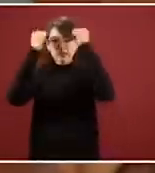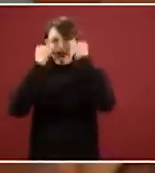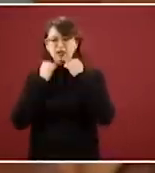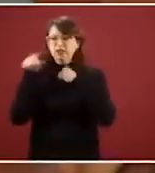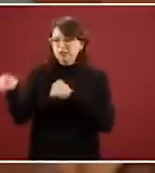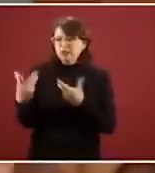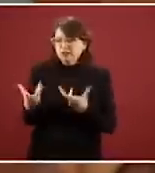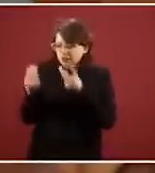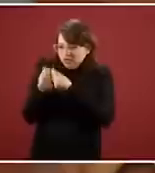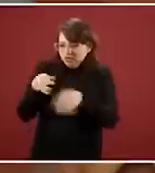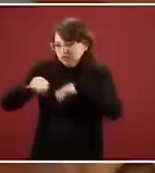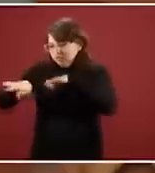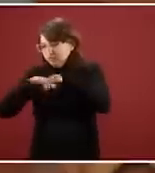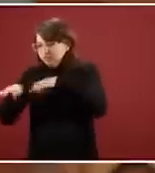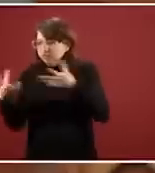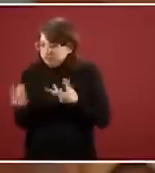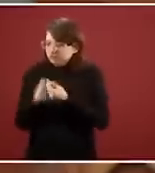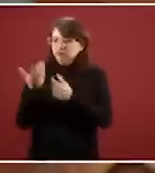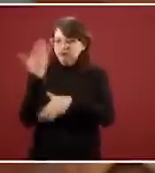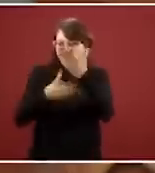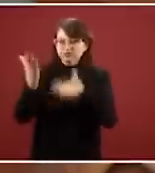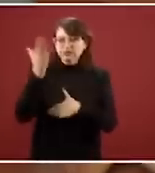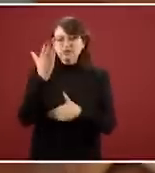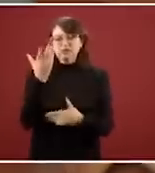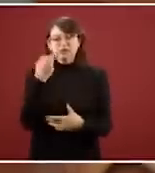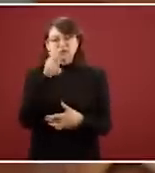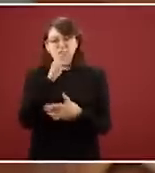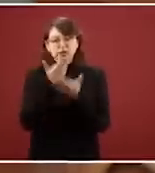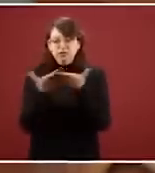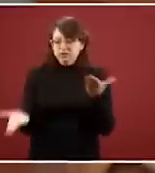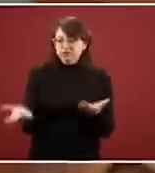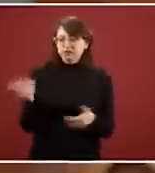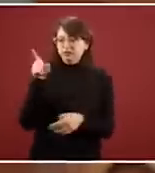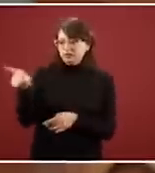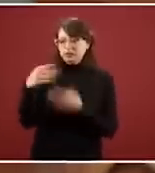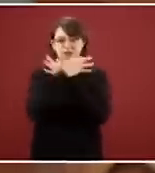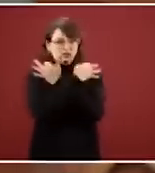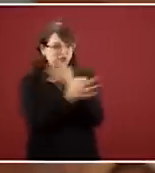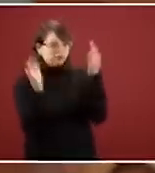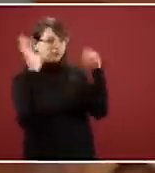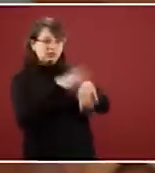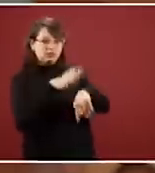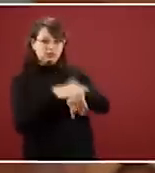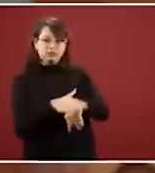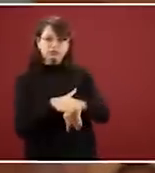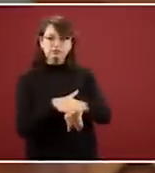a trabajar en conjunto para sacar al país. Y ahí salen en estos días con este comunicado donde